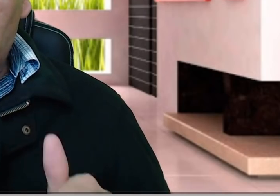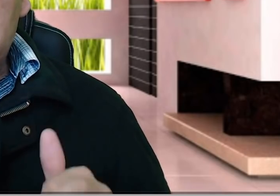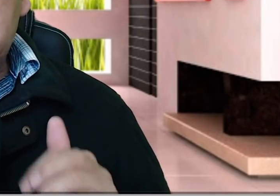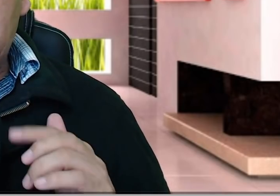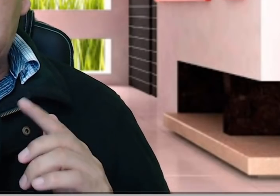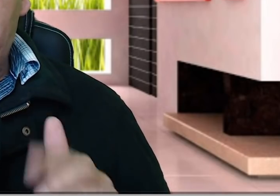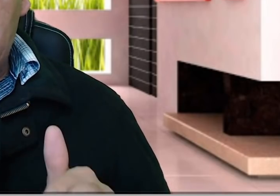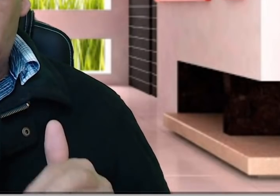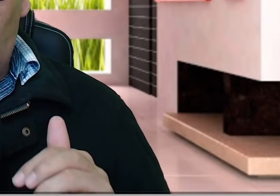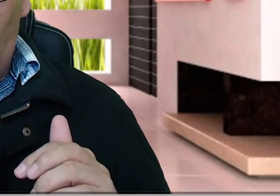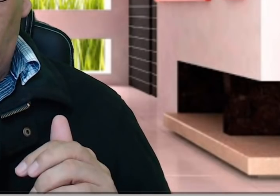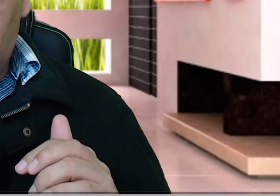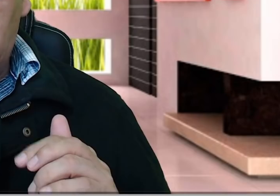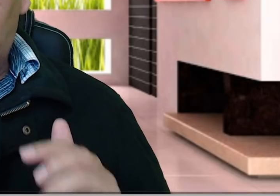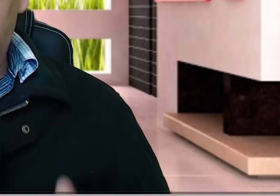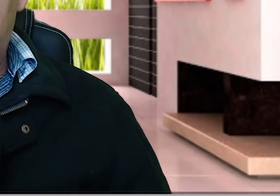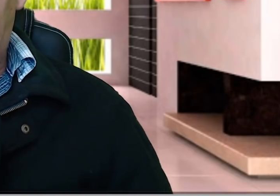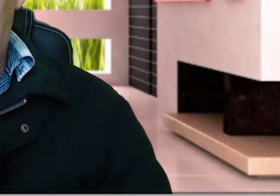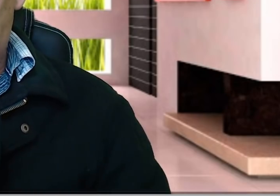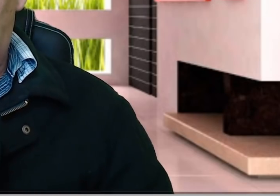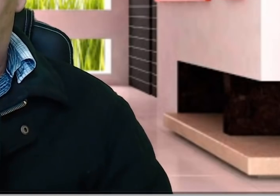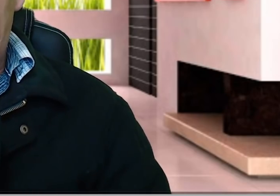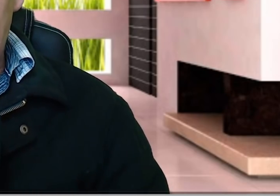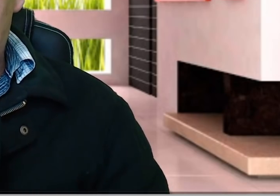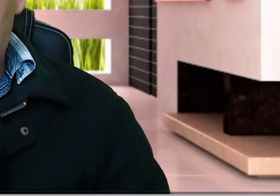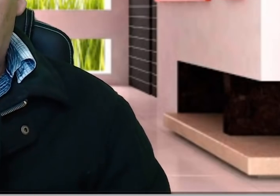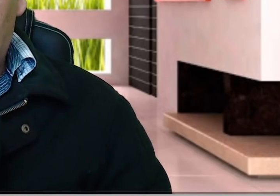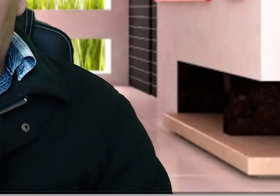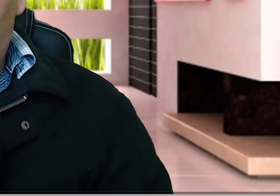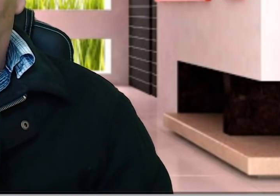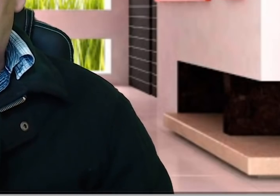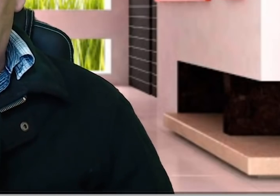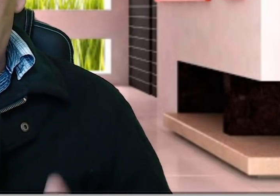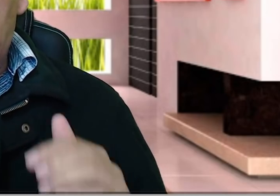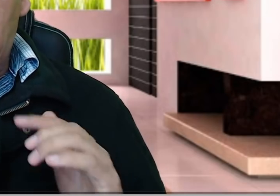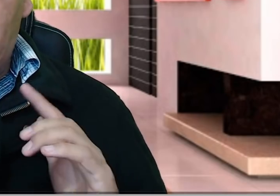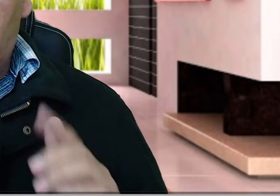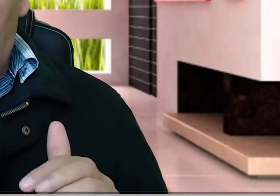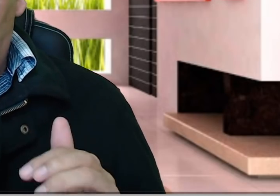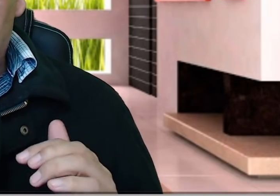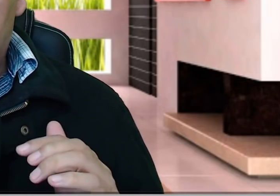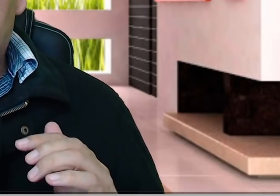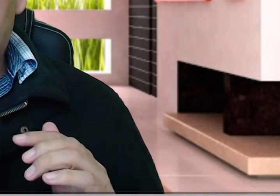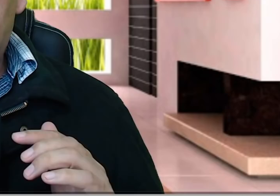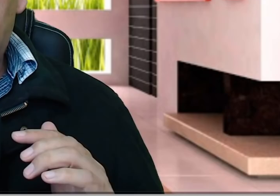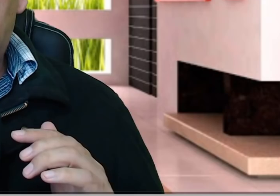Hubo un distanciamiento. Inclusive Carlos Lomelín últimamente levantó la